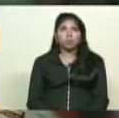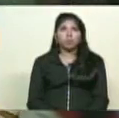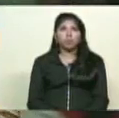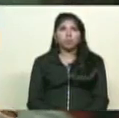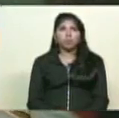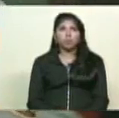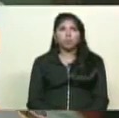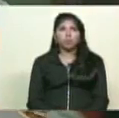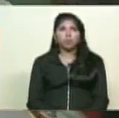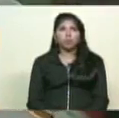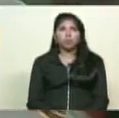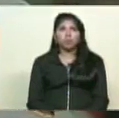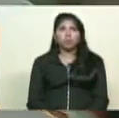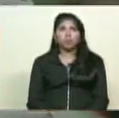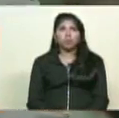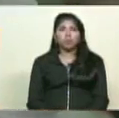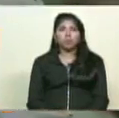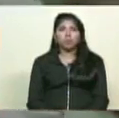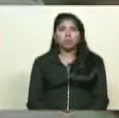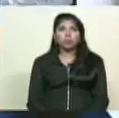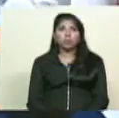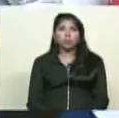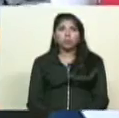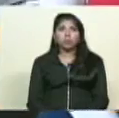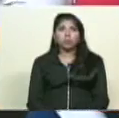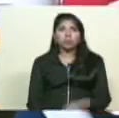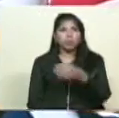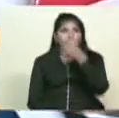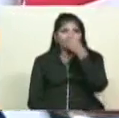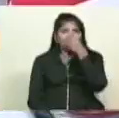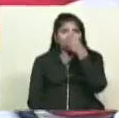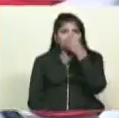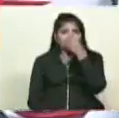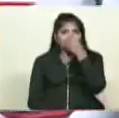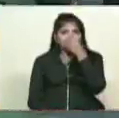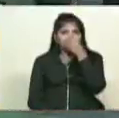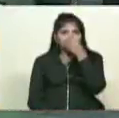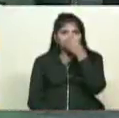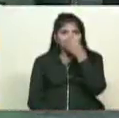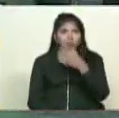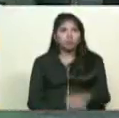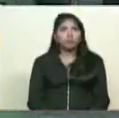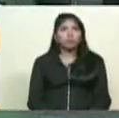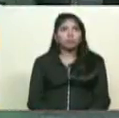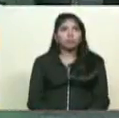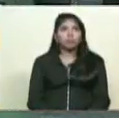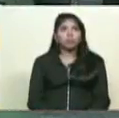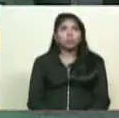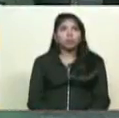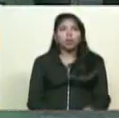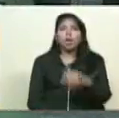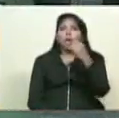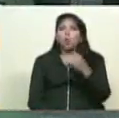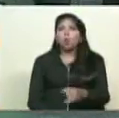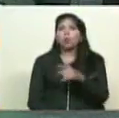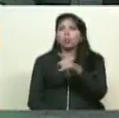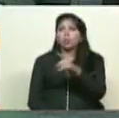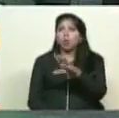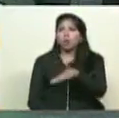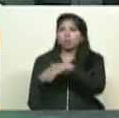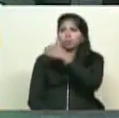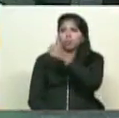Todos, desde el ministro hasta el dirigente de la última fábrica, deben pasar.